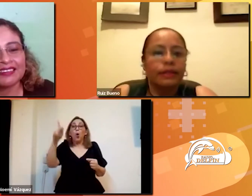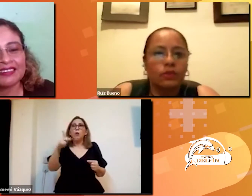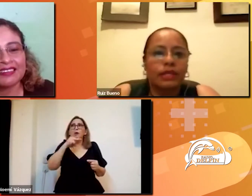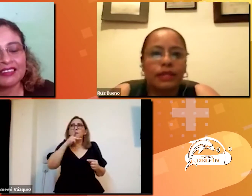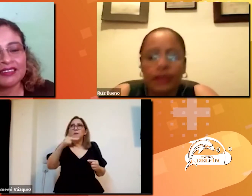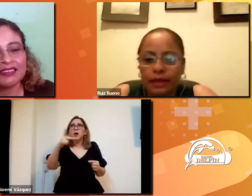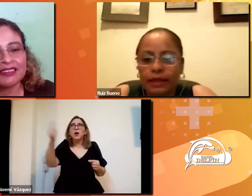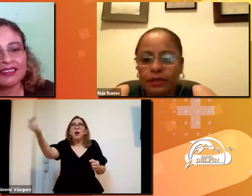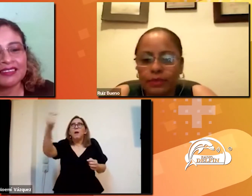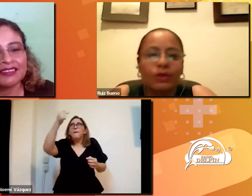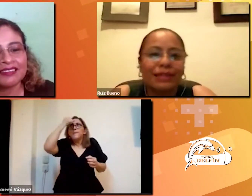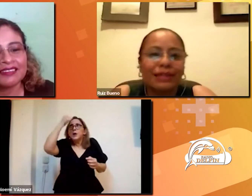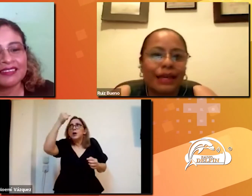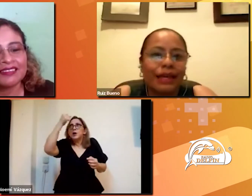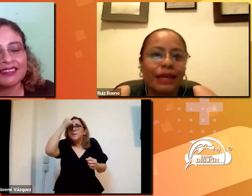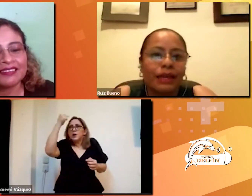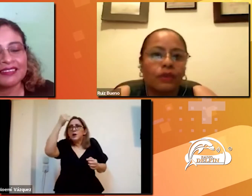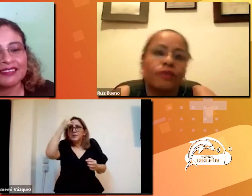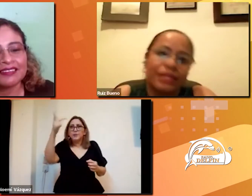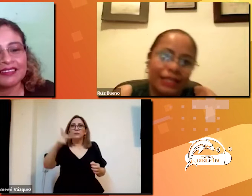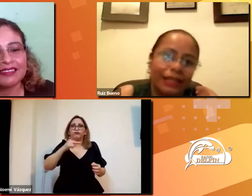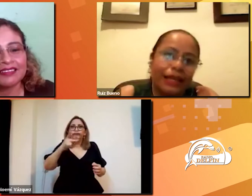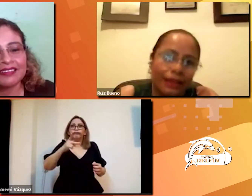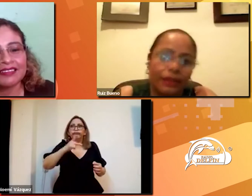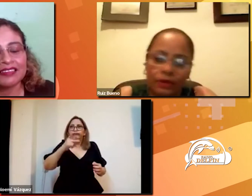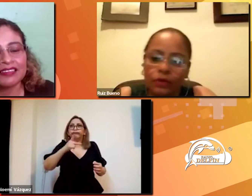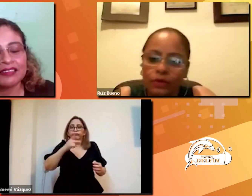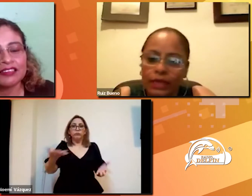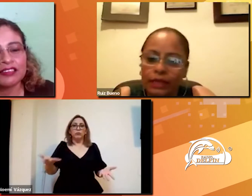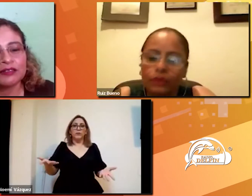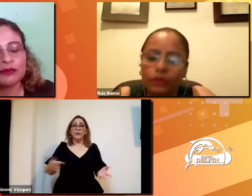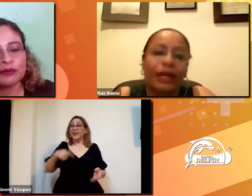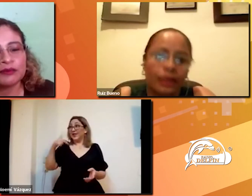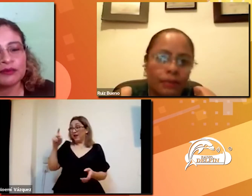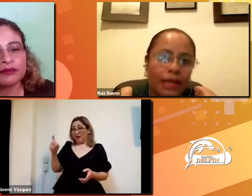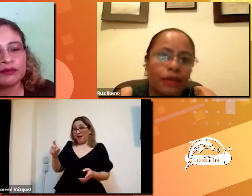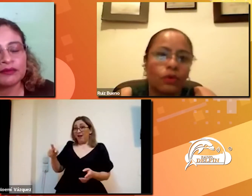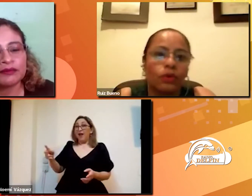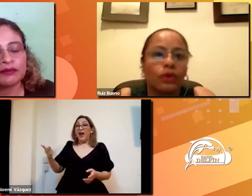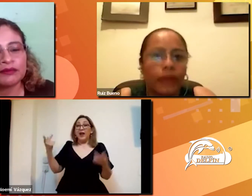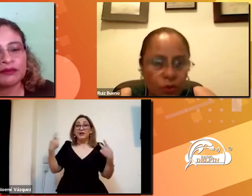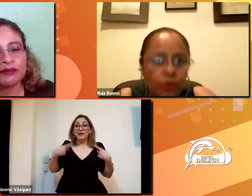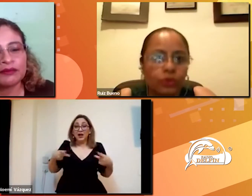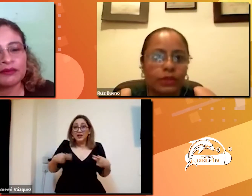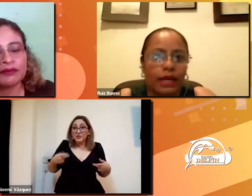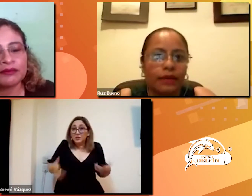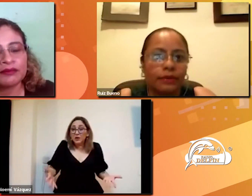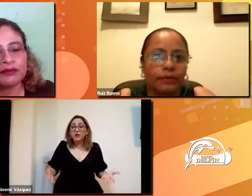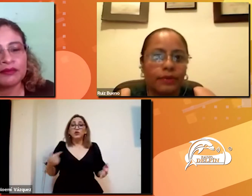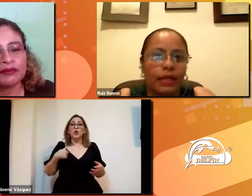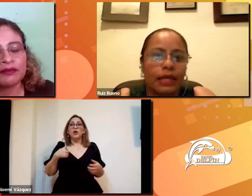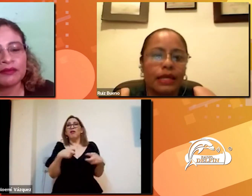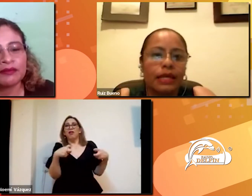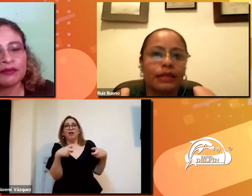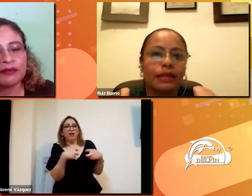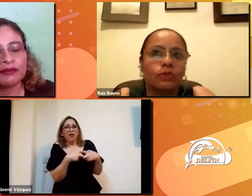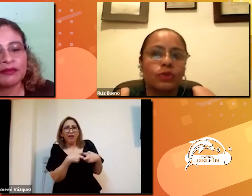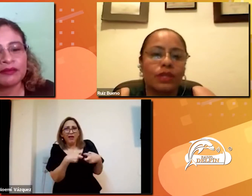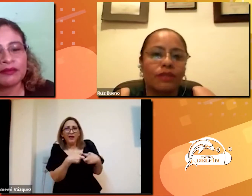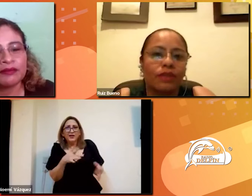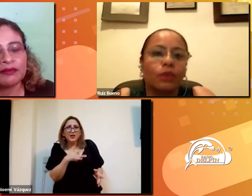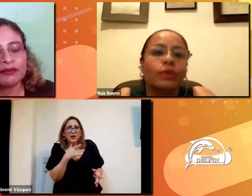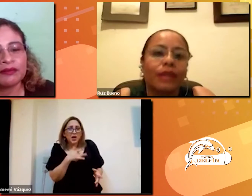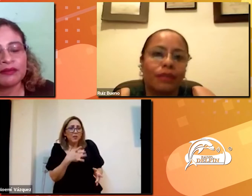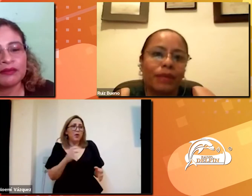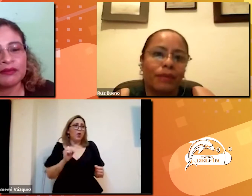Y entonces son personas que con facilidad, ¿no? Tocan el miedo, la angustia y tienen